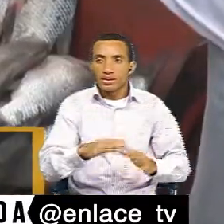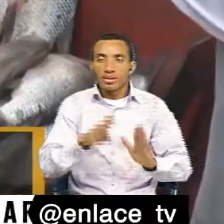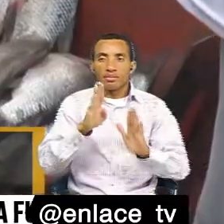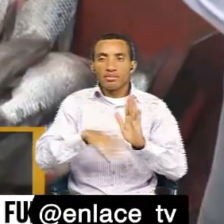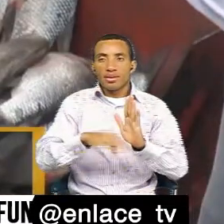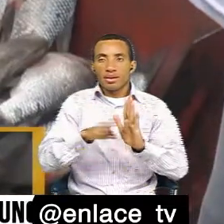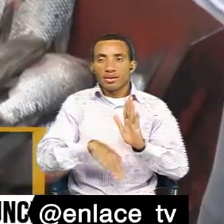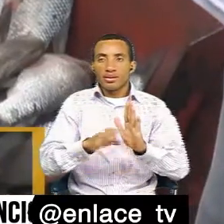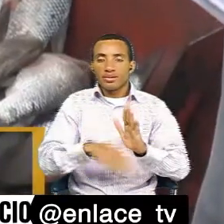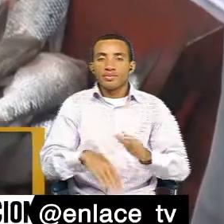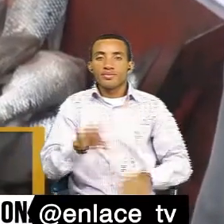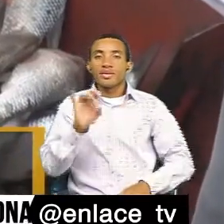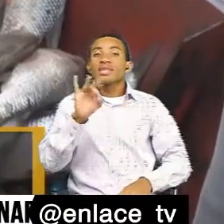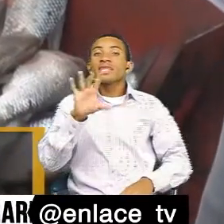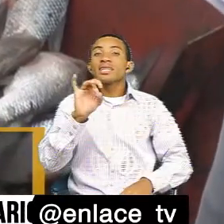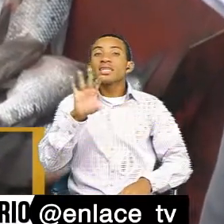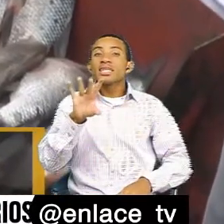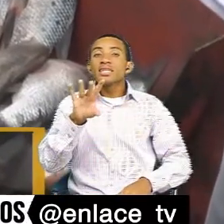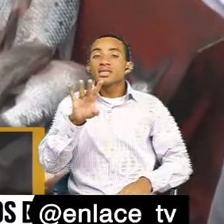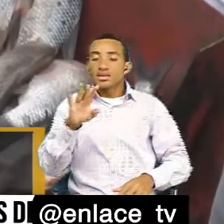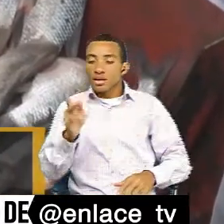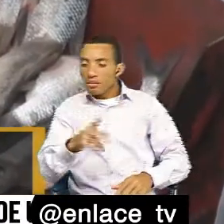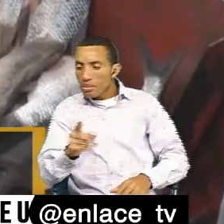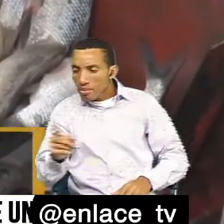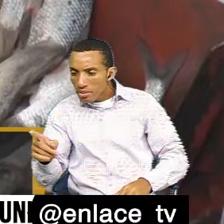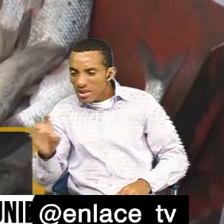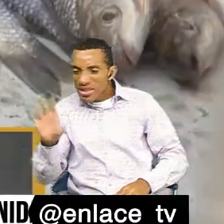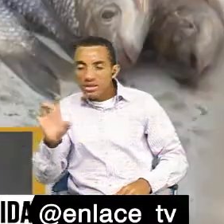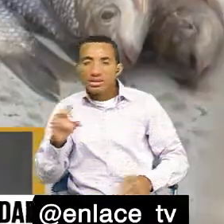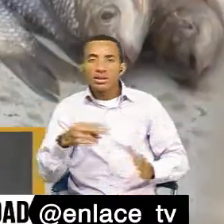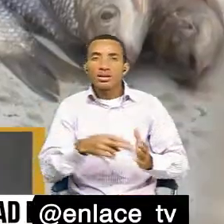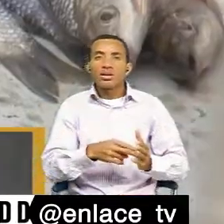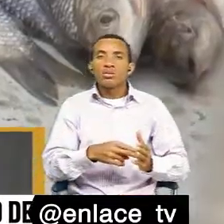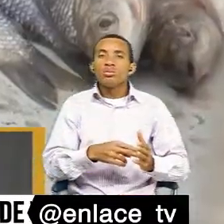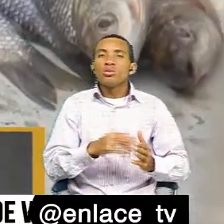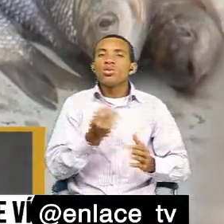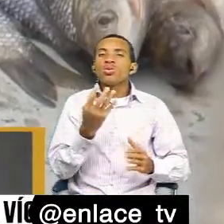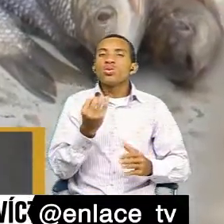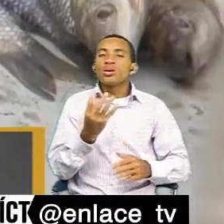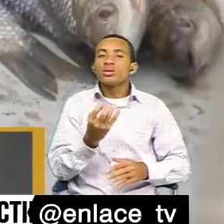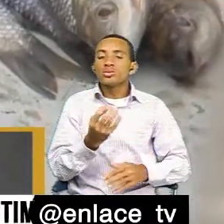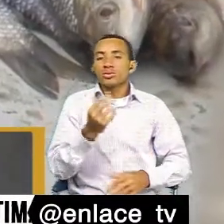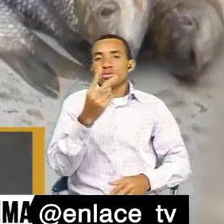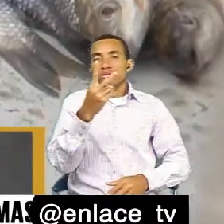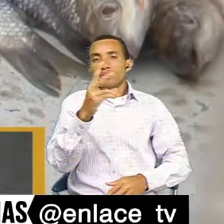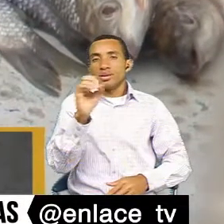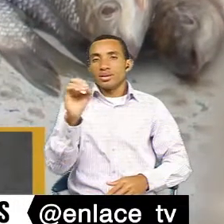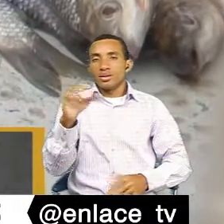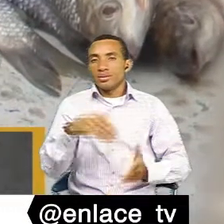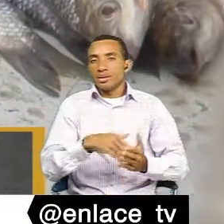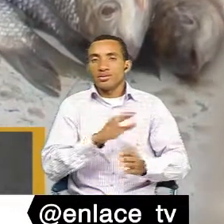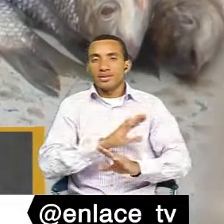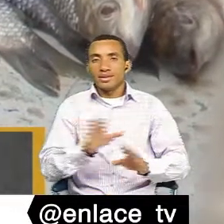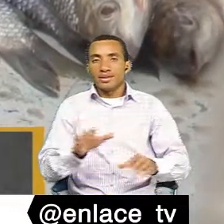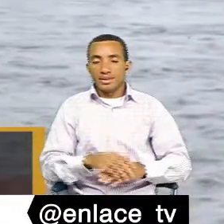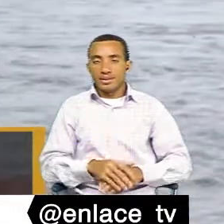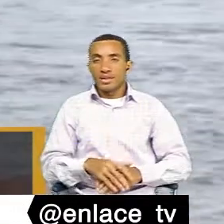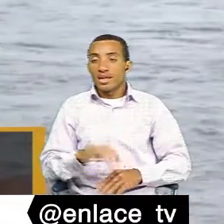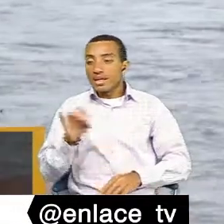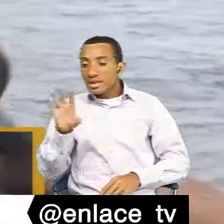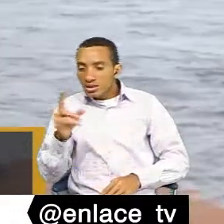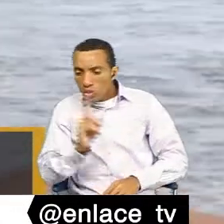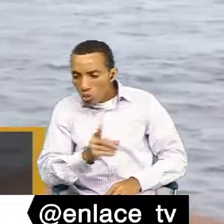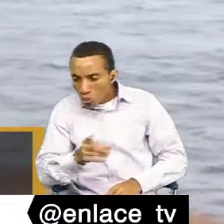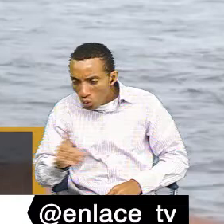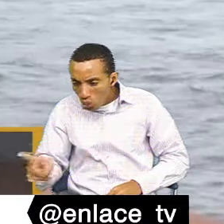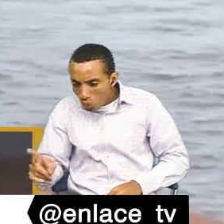yendo 15 por 20 a 2 mil y a 3 mil pesitos. De mañana no le necesitamos que pueda encontrar 15 por 20, pero es por hoy que hay pescado de 15 por 20, 10 en 20,